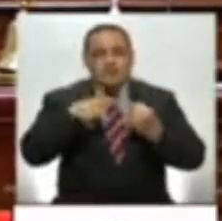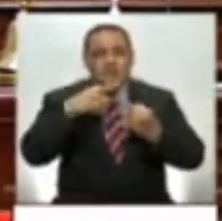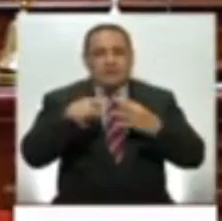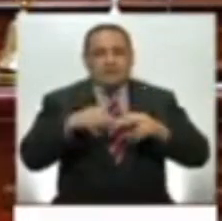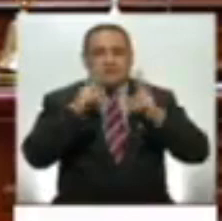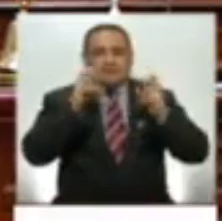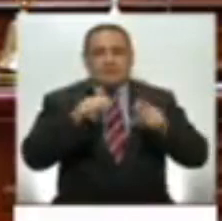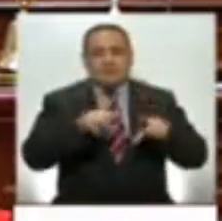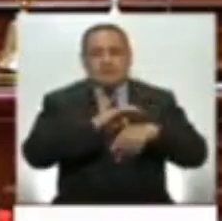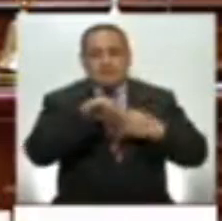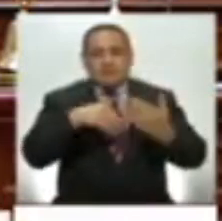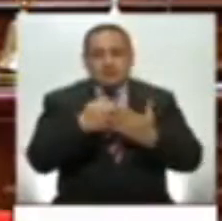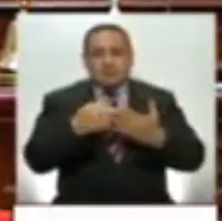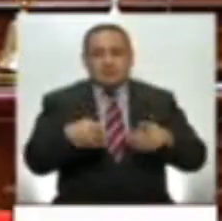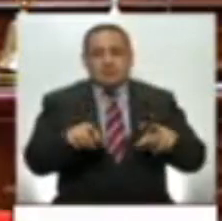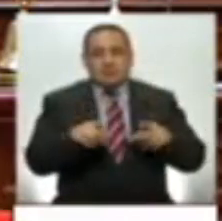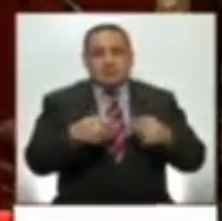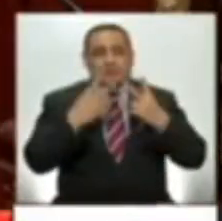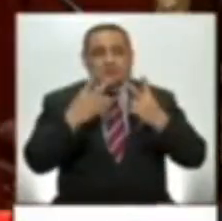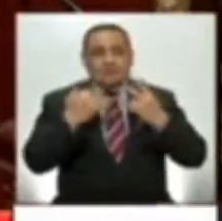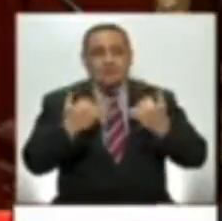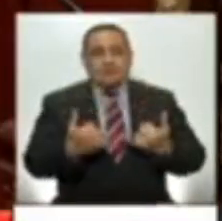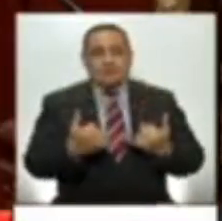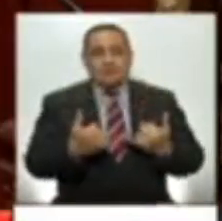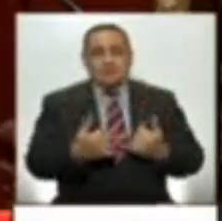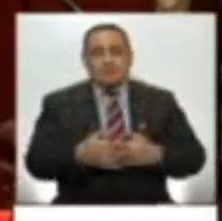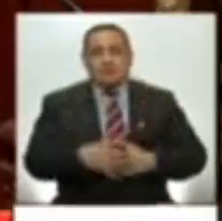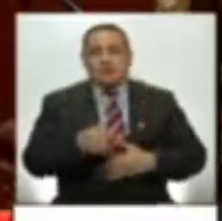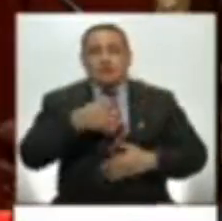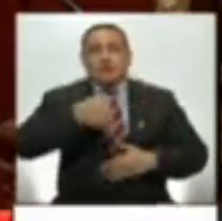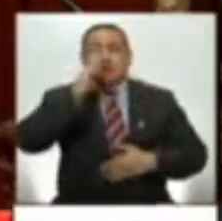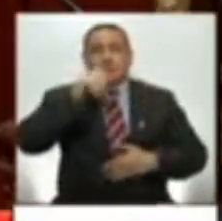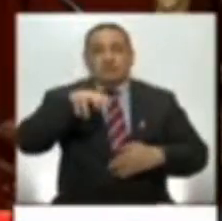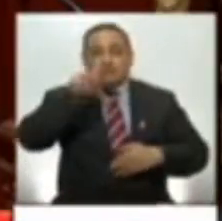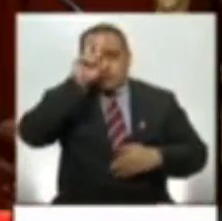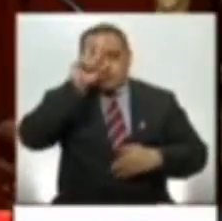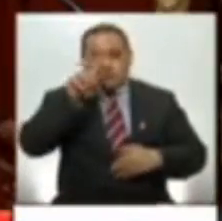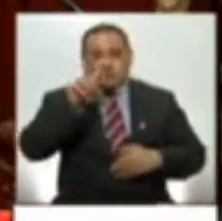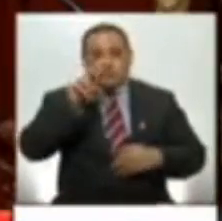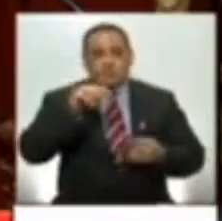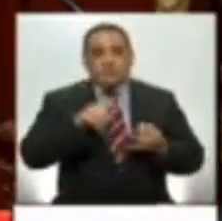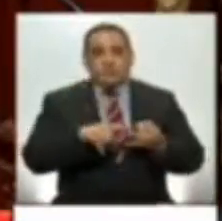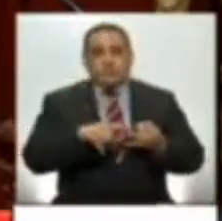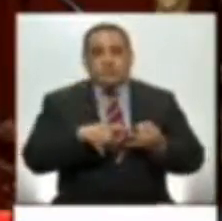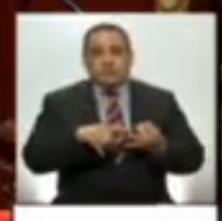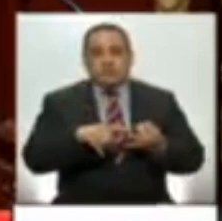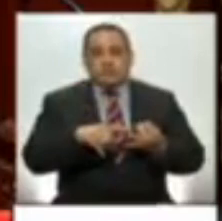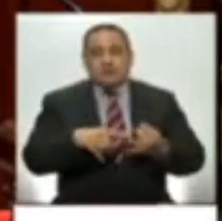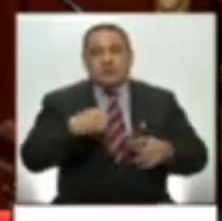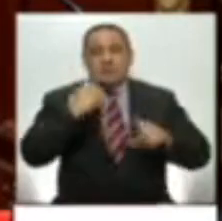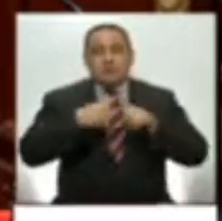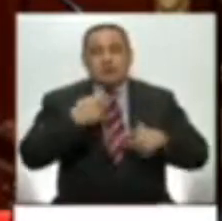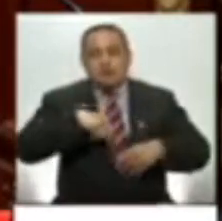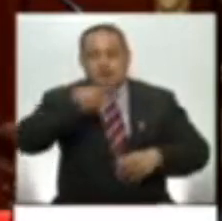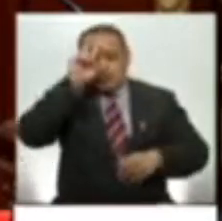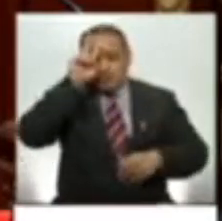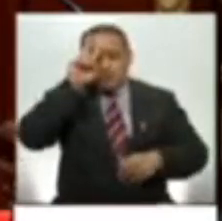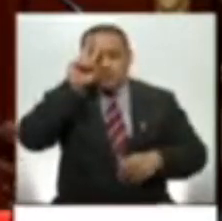los asuntos así calificados? Por Dios nuestro Señor, por la